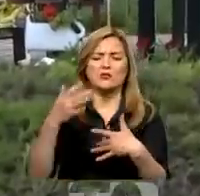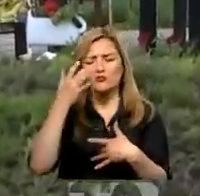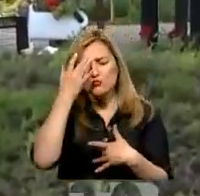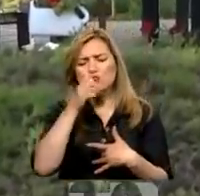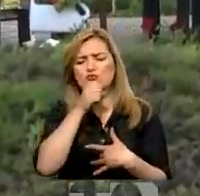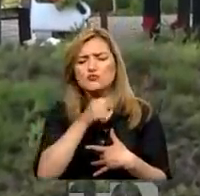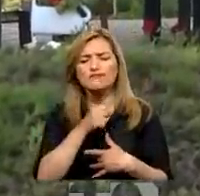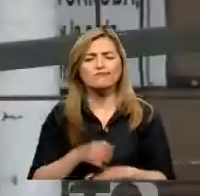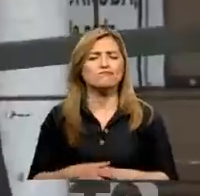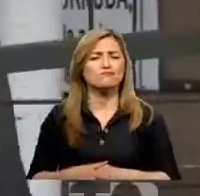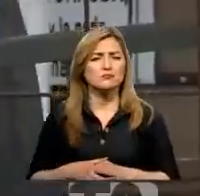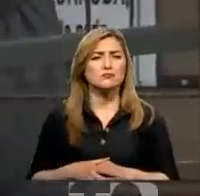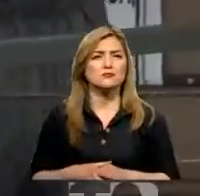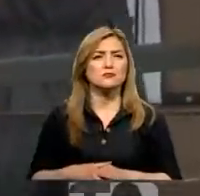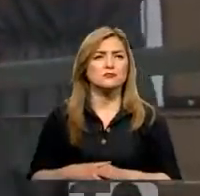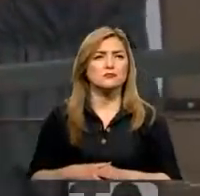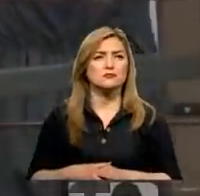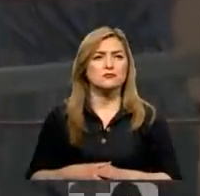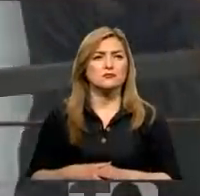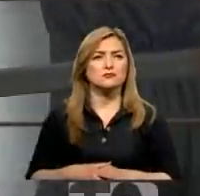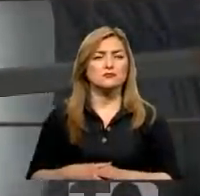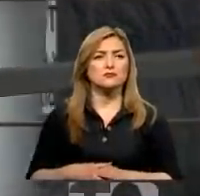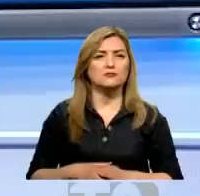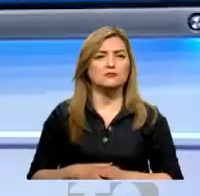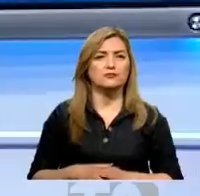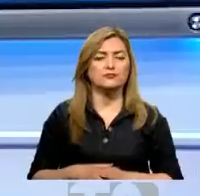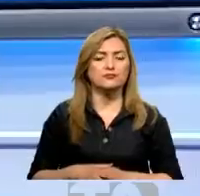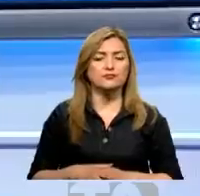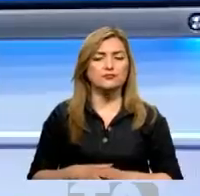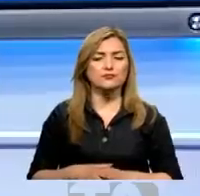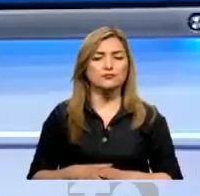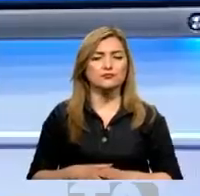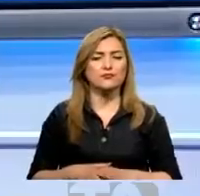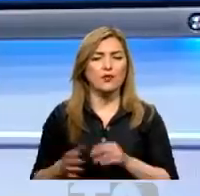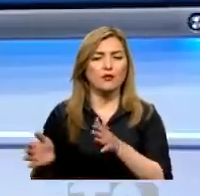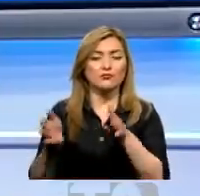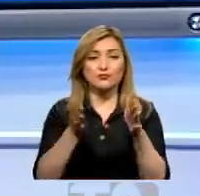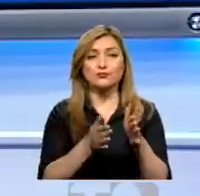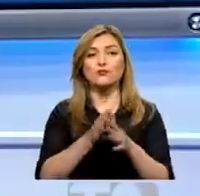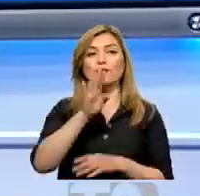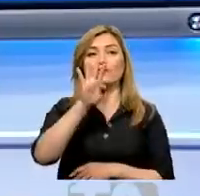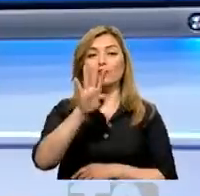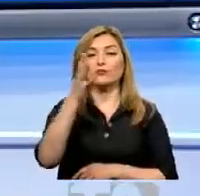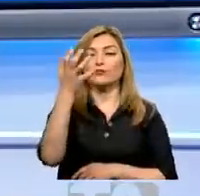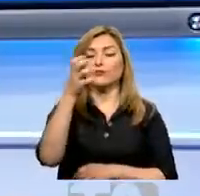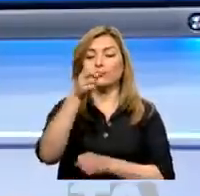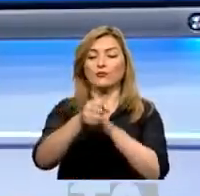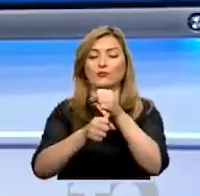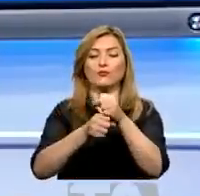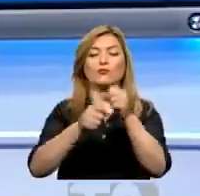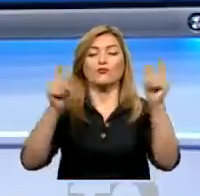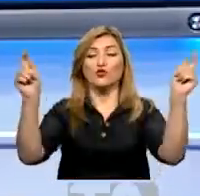de Ancianos de la UCI. Mercedes Chávez, 24 horas. En el marco de los 415 años